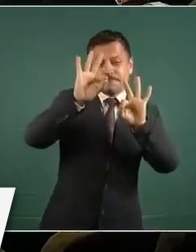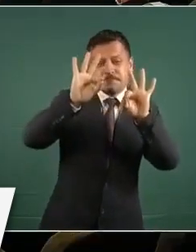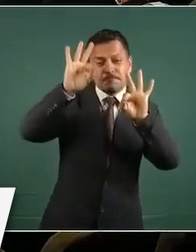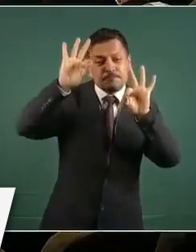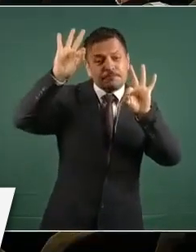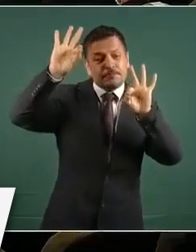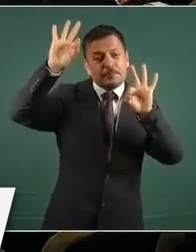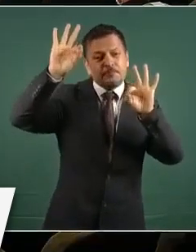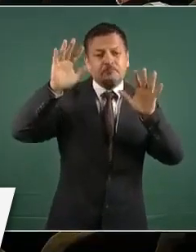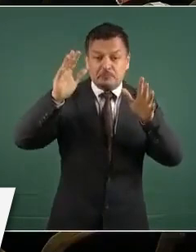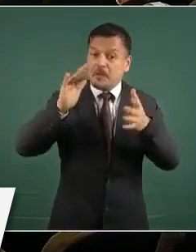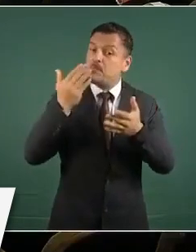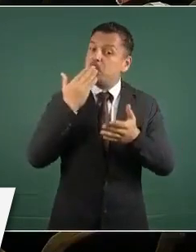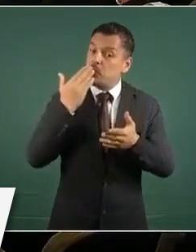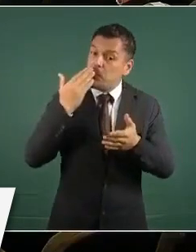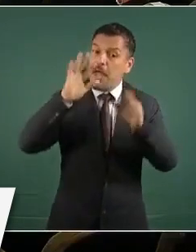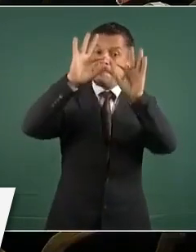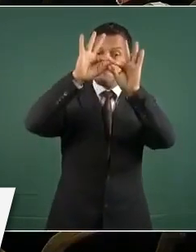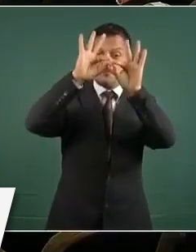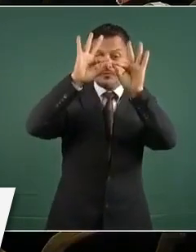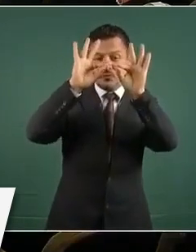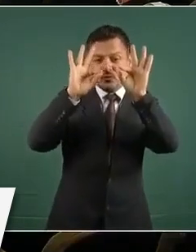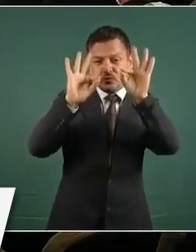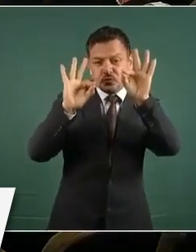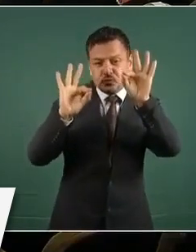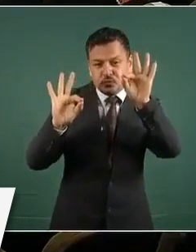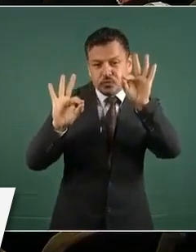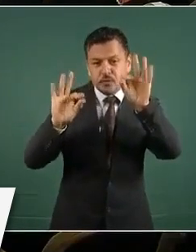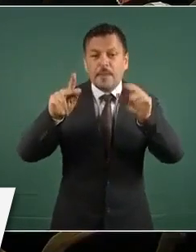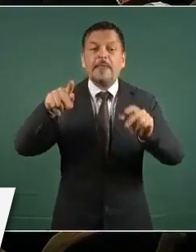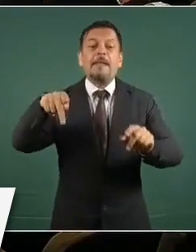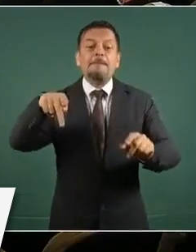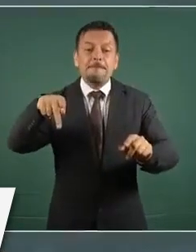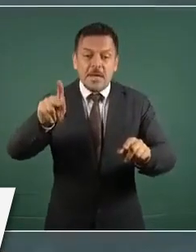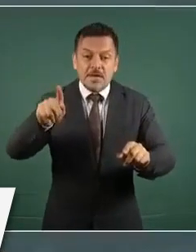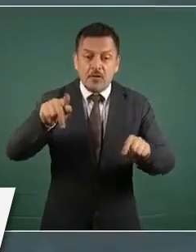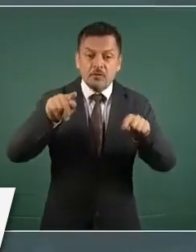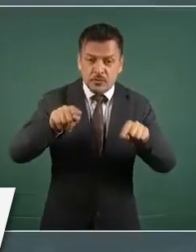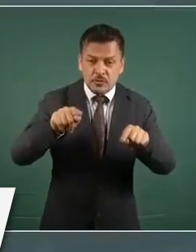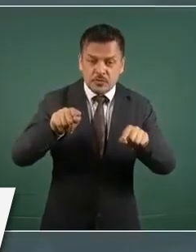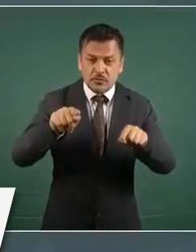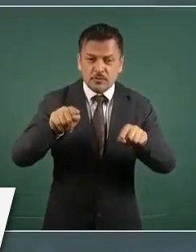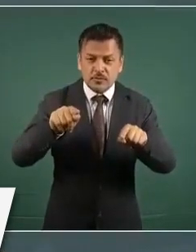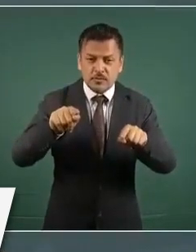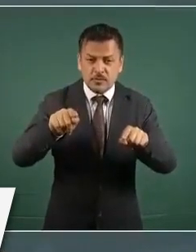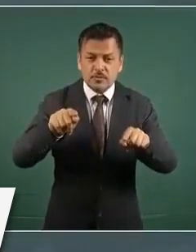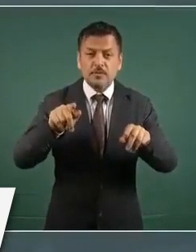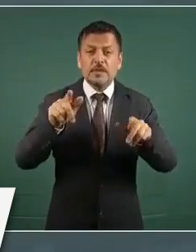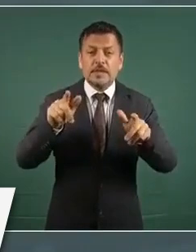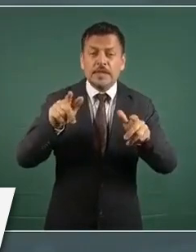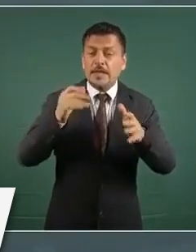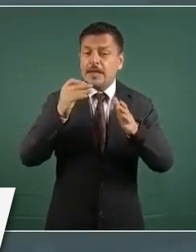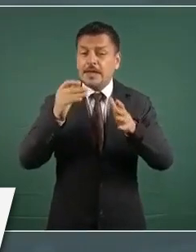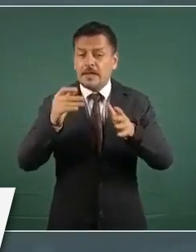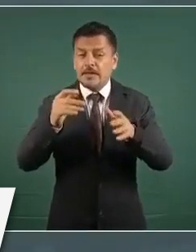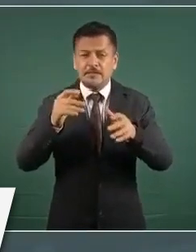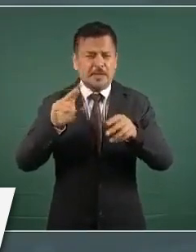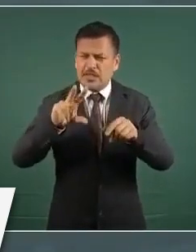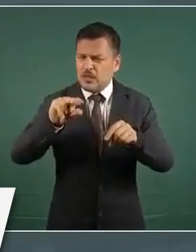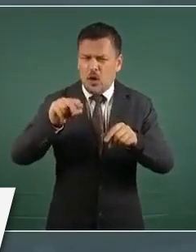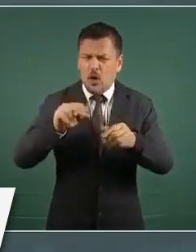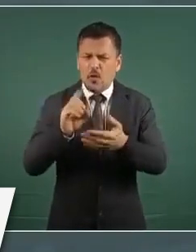a la baja pero fundamentalmente que no tenemos la presencia de los carteles